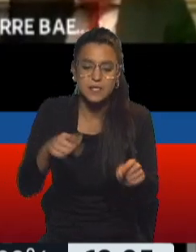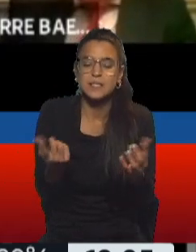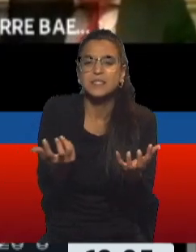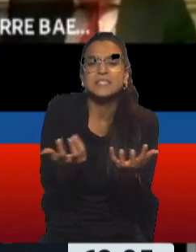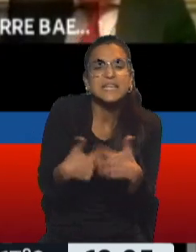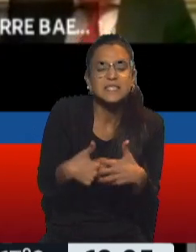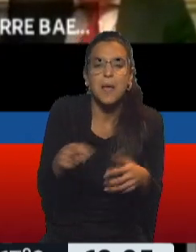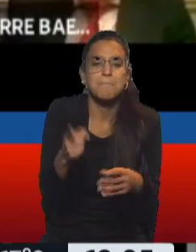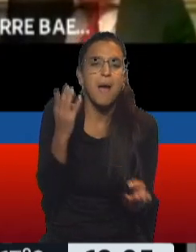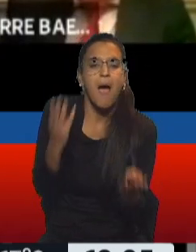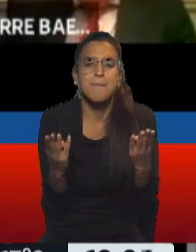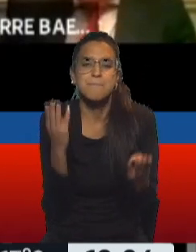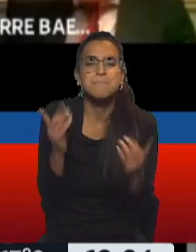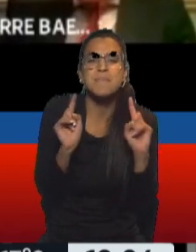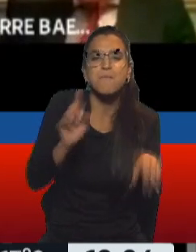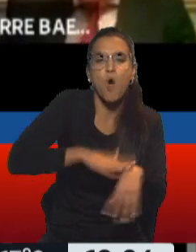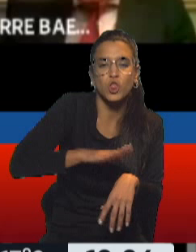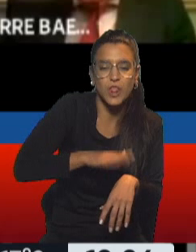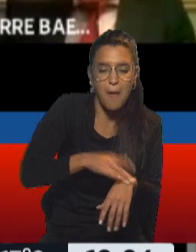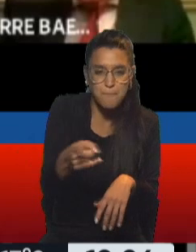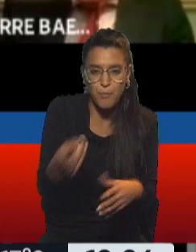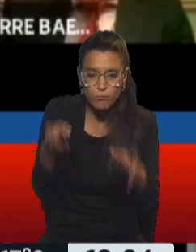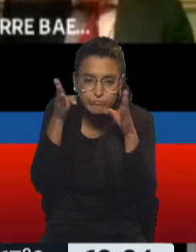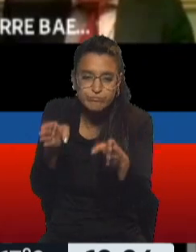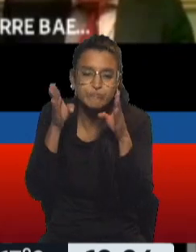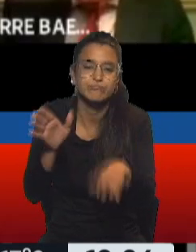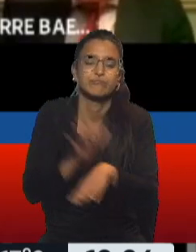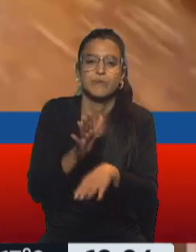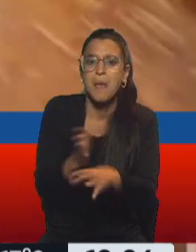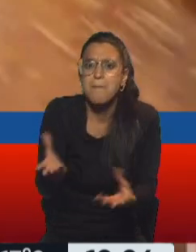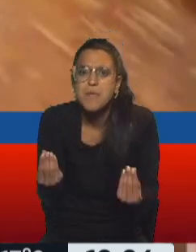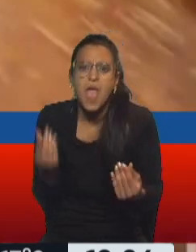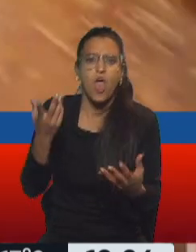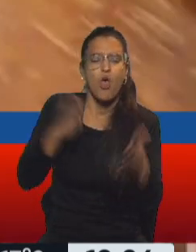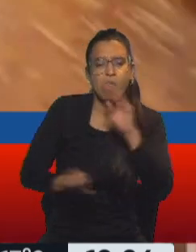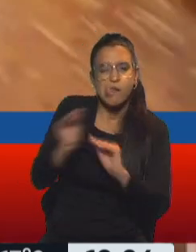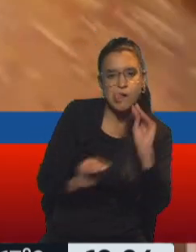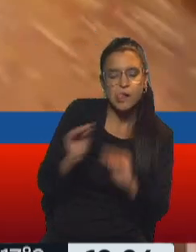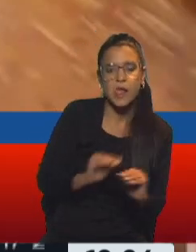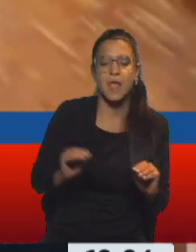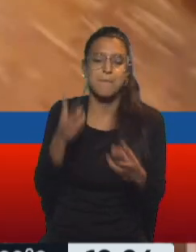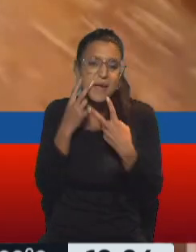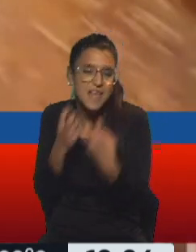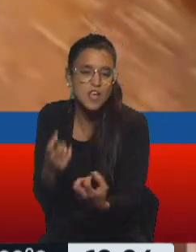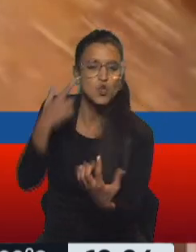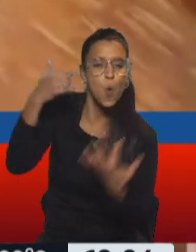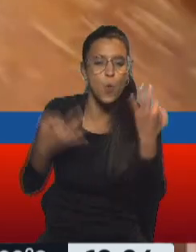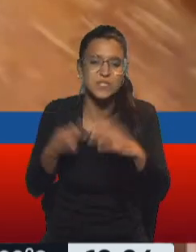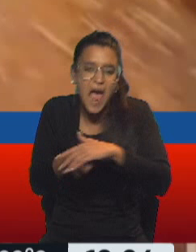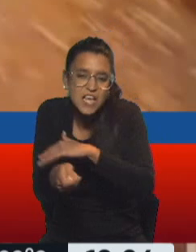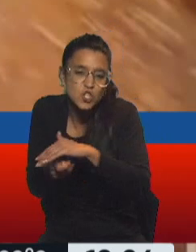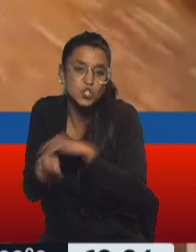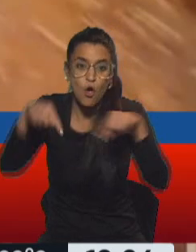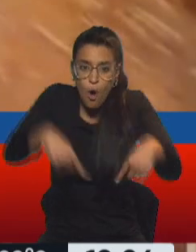funcionaba de manera paralela en los tribunales y que, bueno, que se dedicaba a poner en pánico, a armar causas judiciales, a extorsionar. Y hoy en día se está viendo